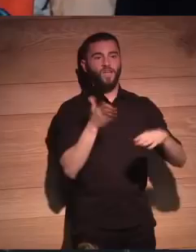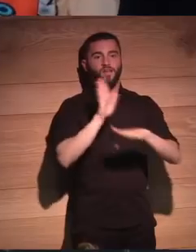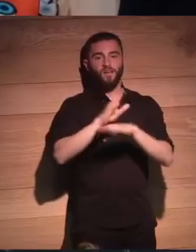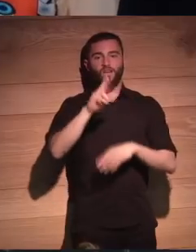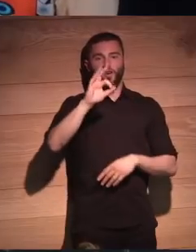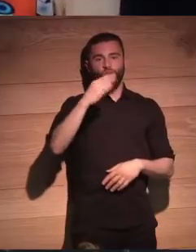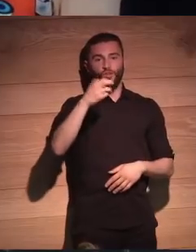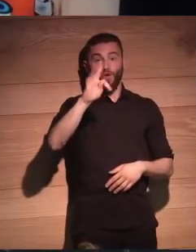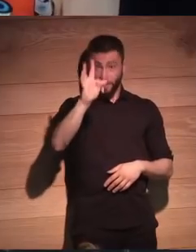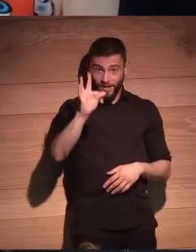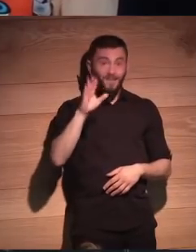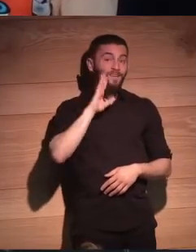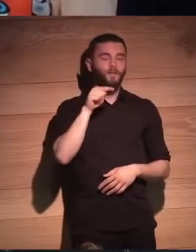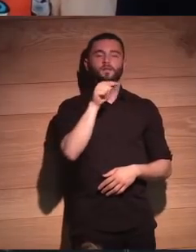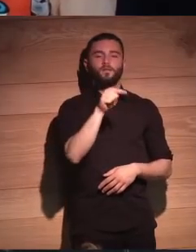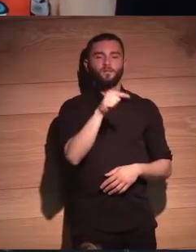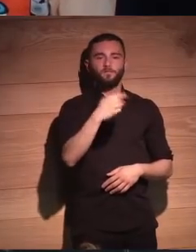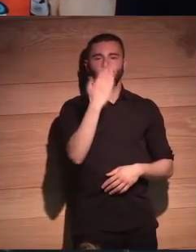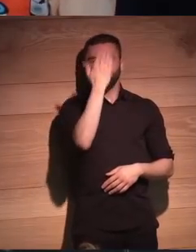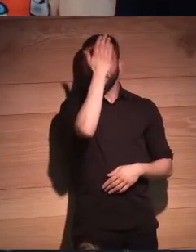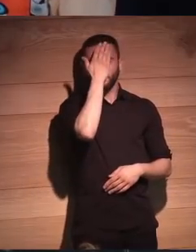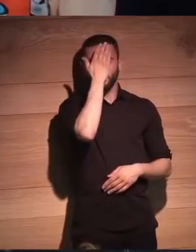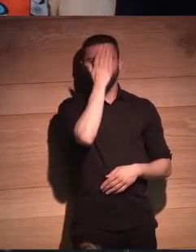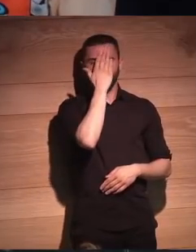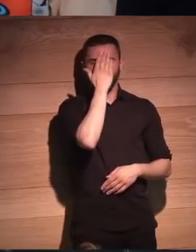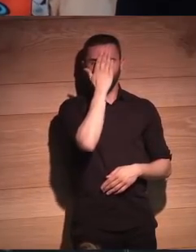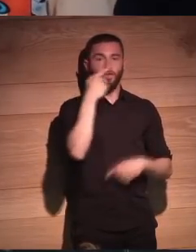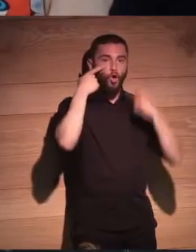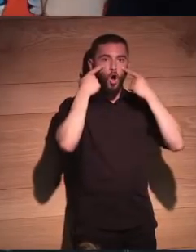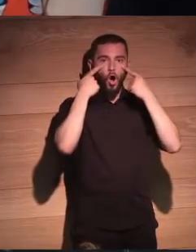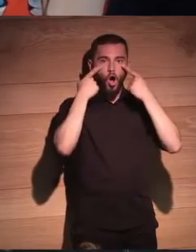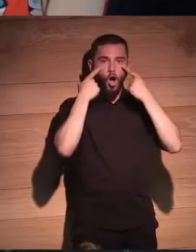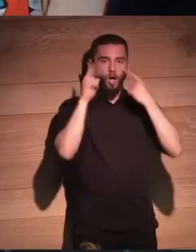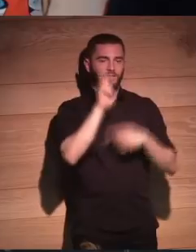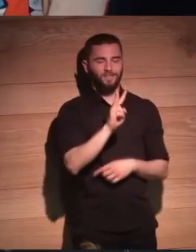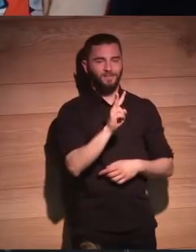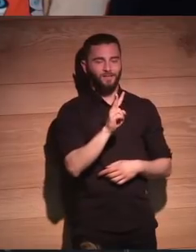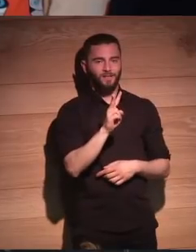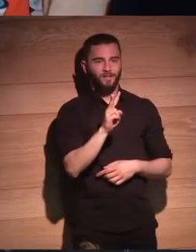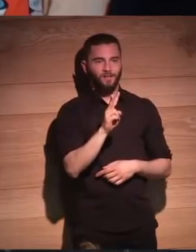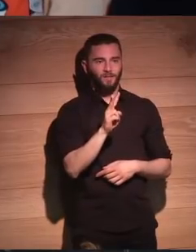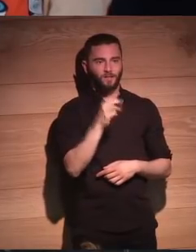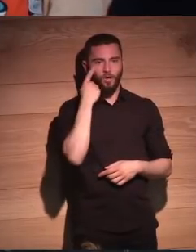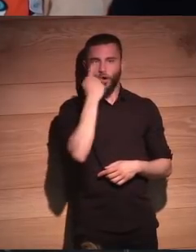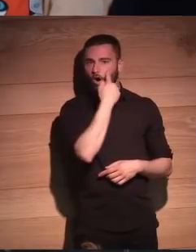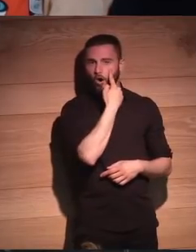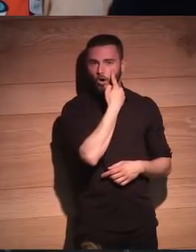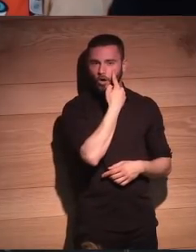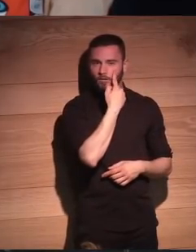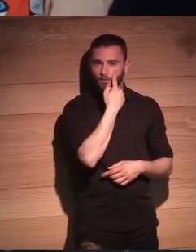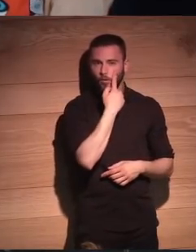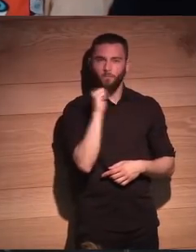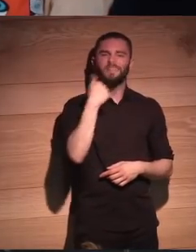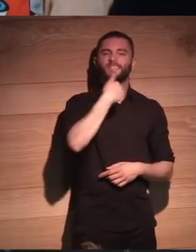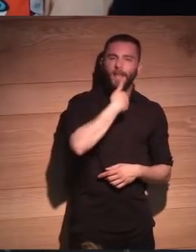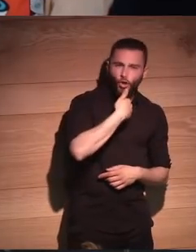Pattinson y le tapas la carita, los ojos se ven... algunas ya, yo creo. Sí. Pues Bueno, no lo he visto. creo. Pero que creo los ojos son así misteriosos,